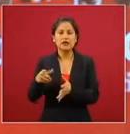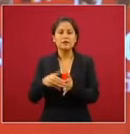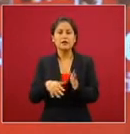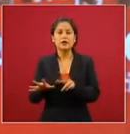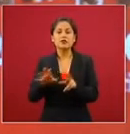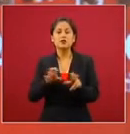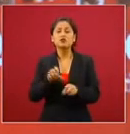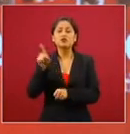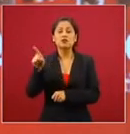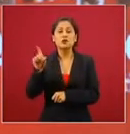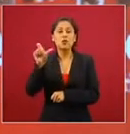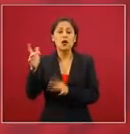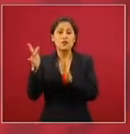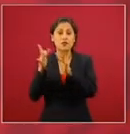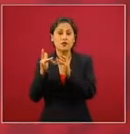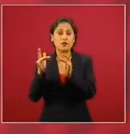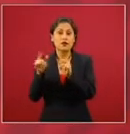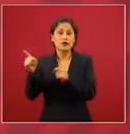los franceses.